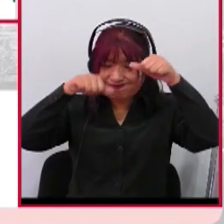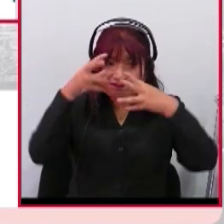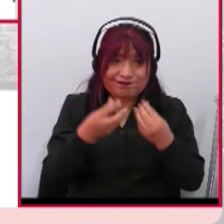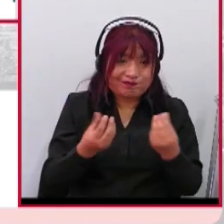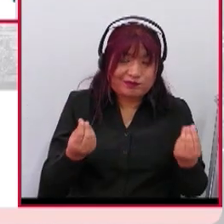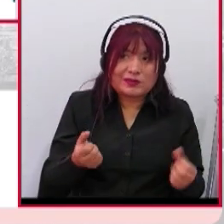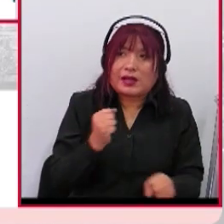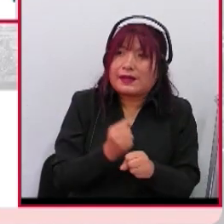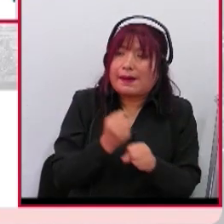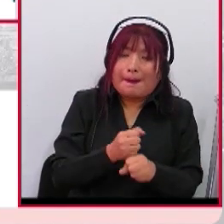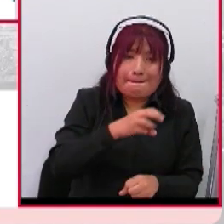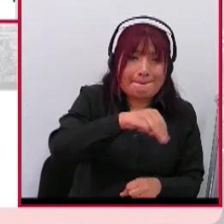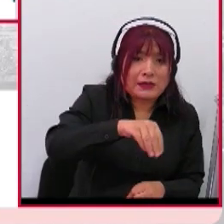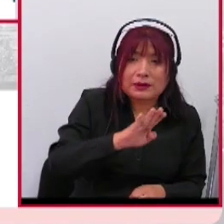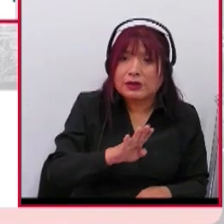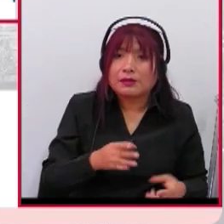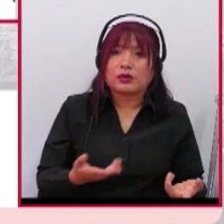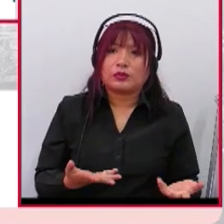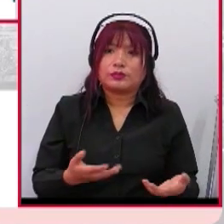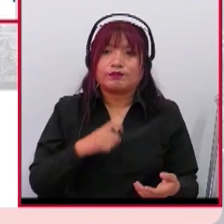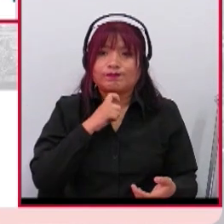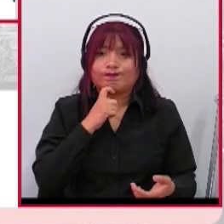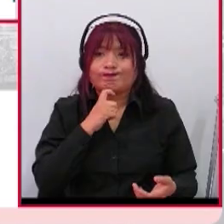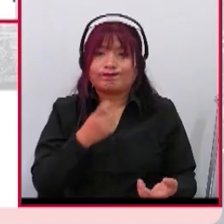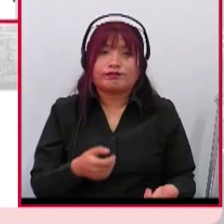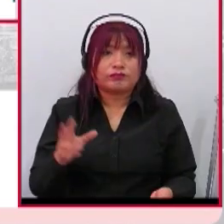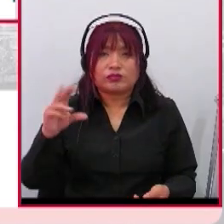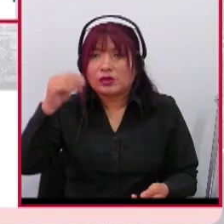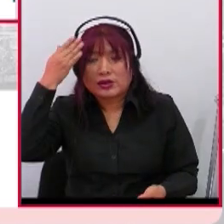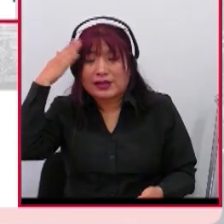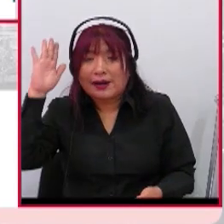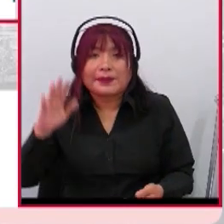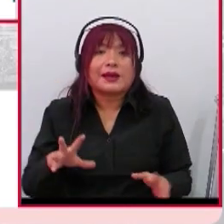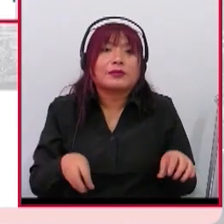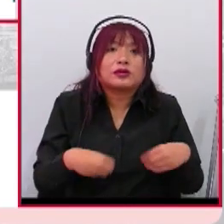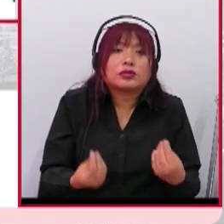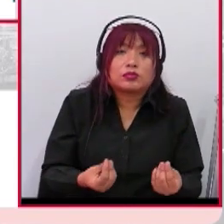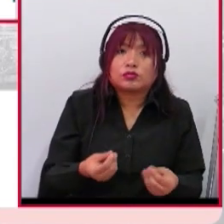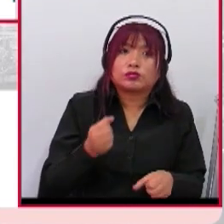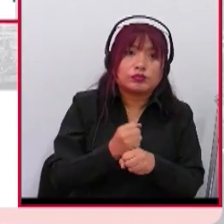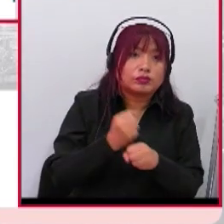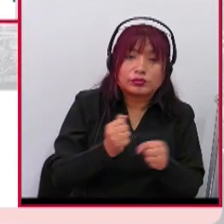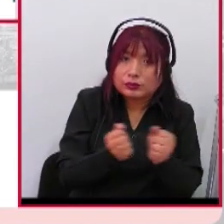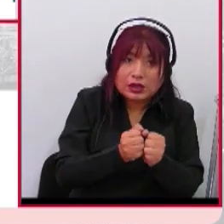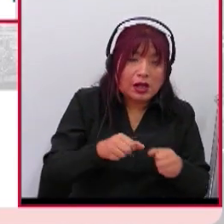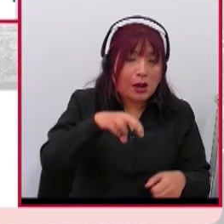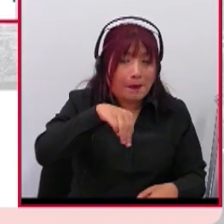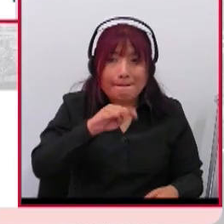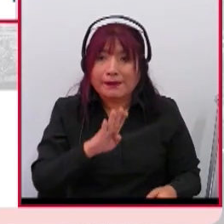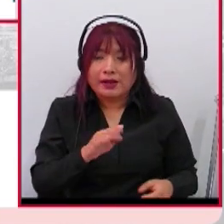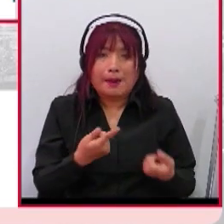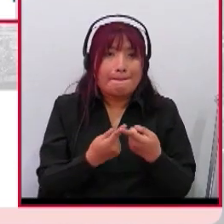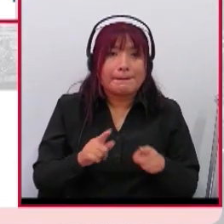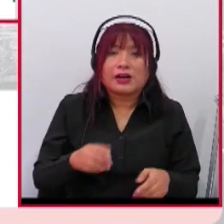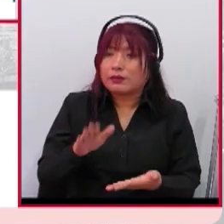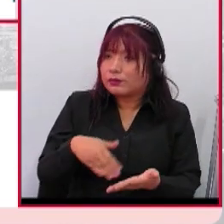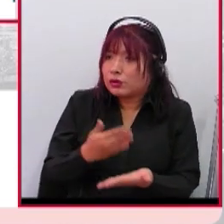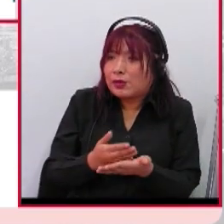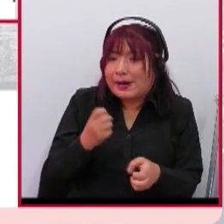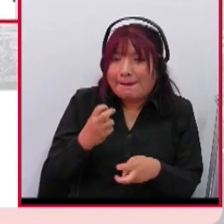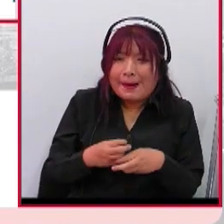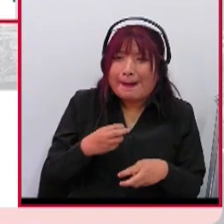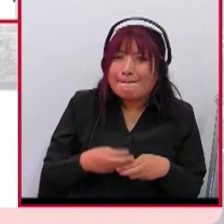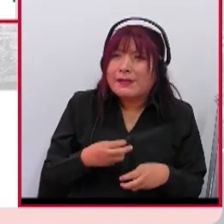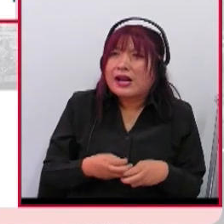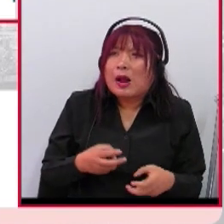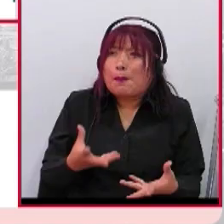No teníamos el comportamiento propiamente dicho del mineral, y el reto principal era operar o arrancar la planta de molibdeno